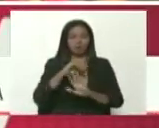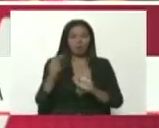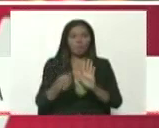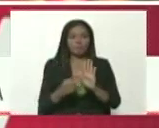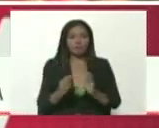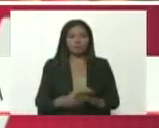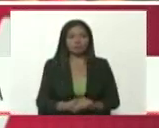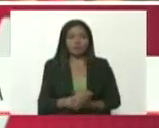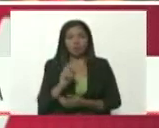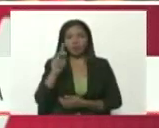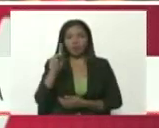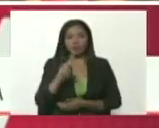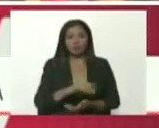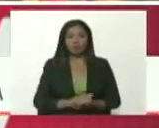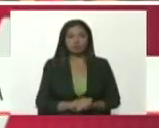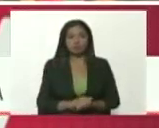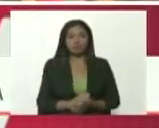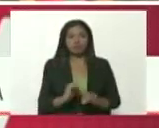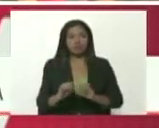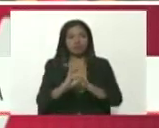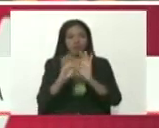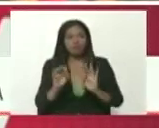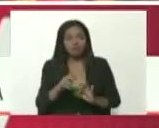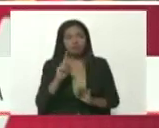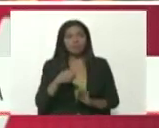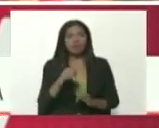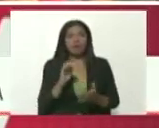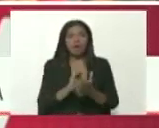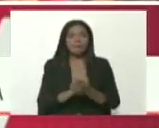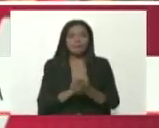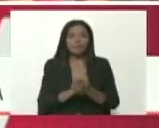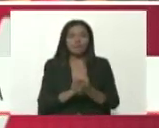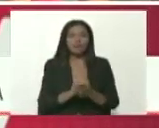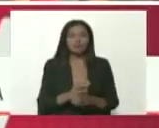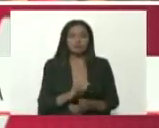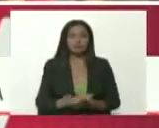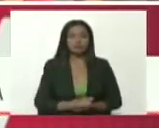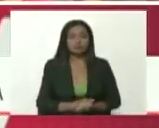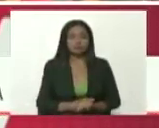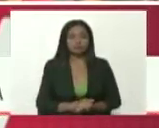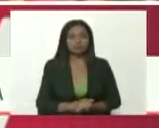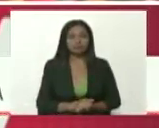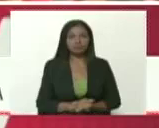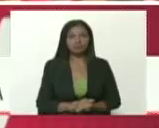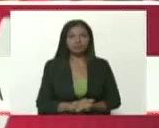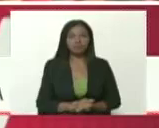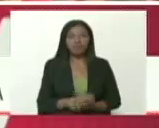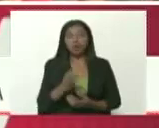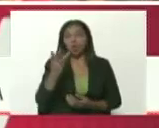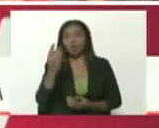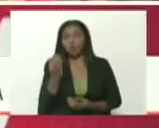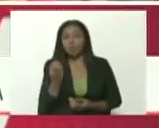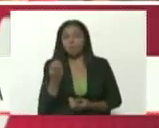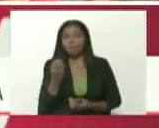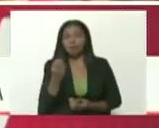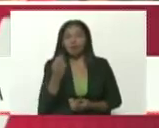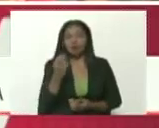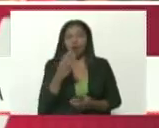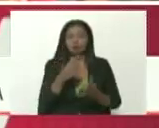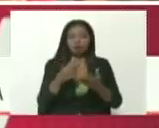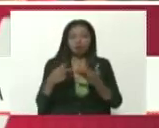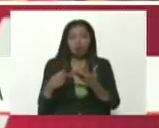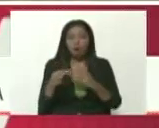¿ok? Acá tenemos, camarada presidente, las cifras, ¿verdad?, a nivel